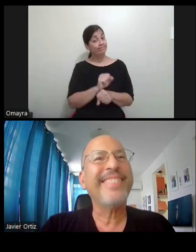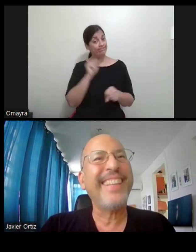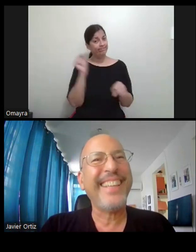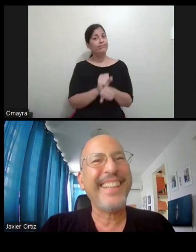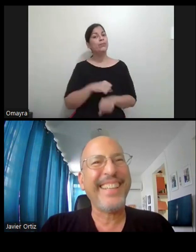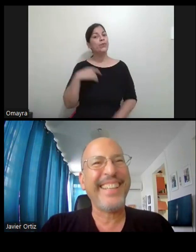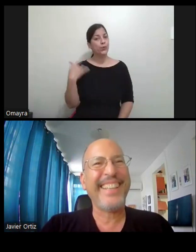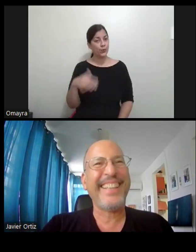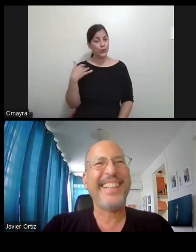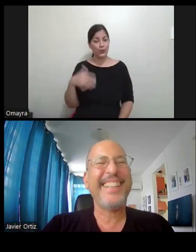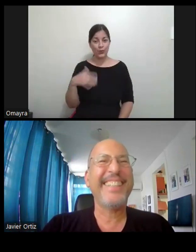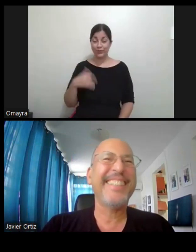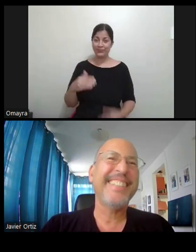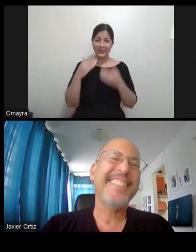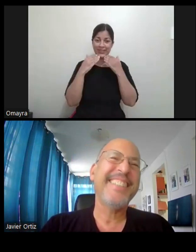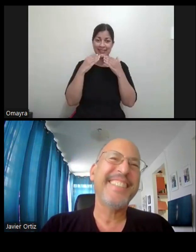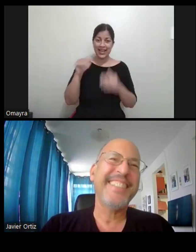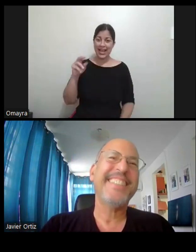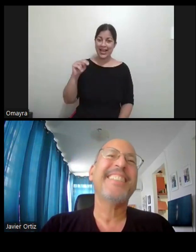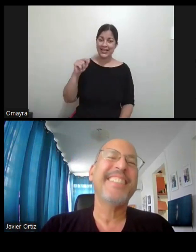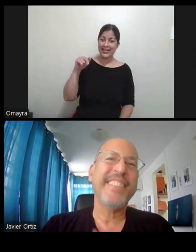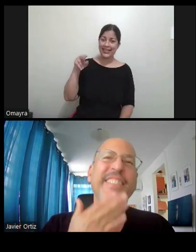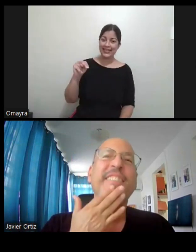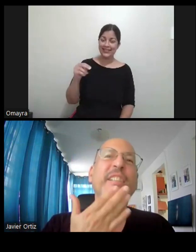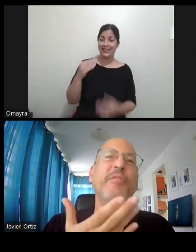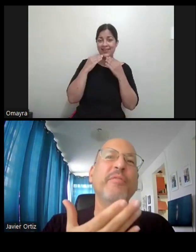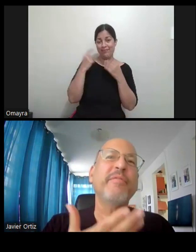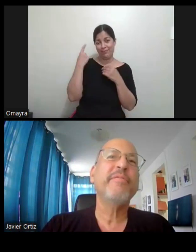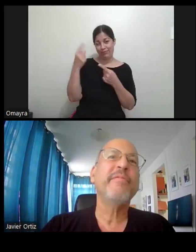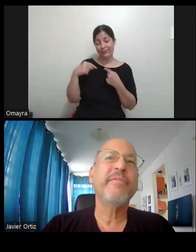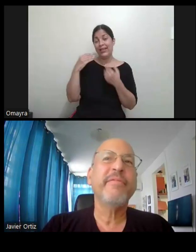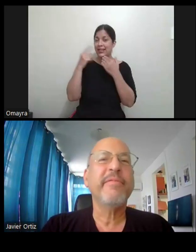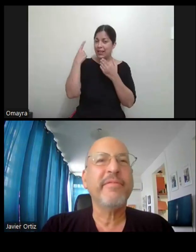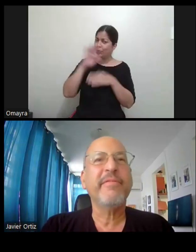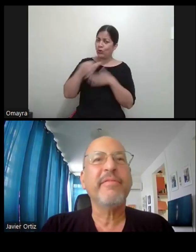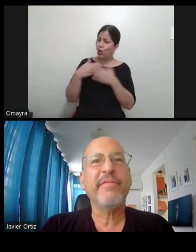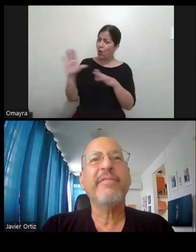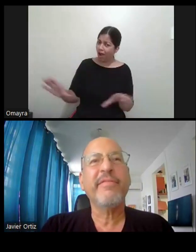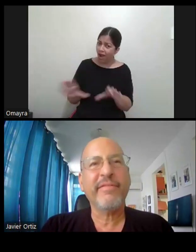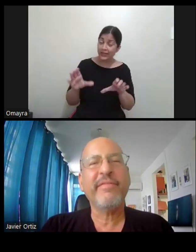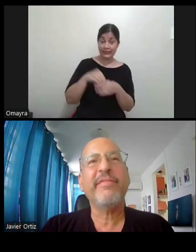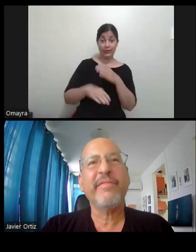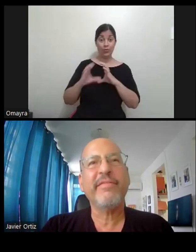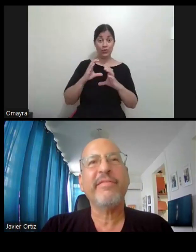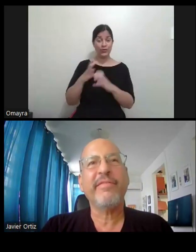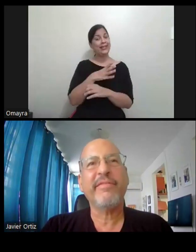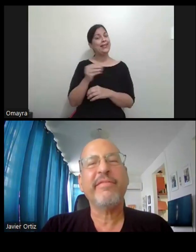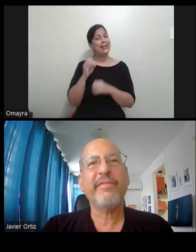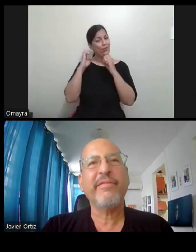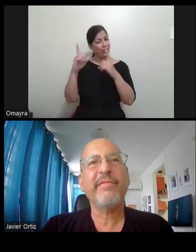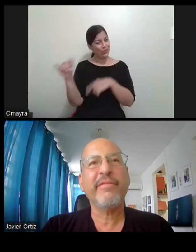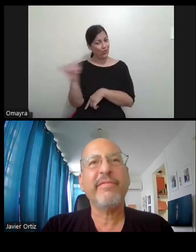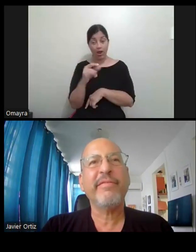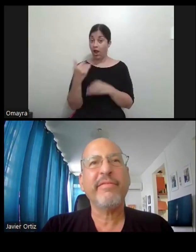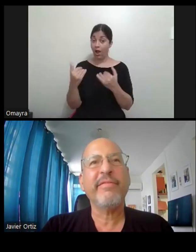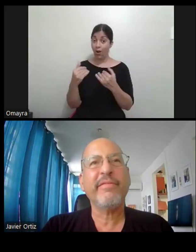tuya. Mira, gracias, Anilín, por estar con nosotros. Gracias por todo lo que haces dentro de las comunicaciones y en la educación igualmente. Y ahora